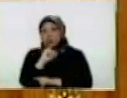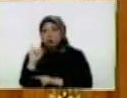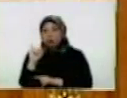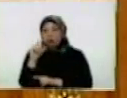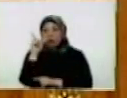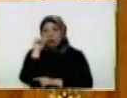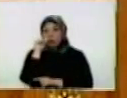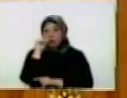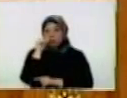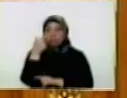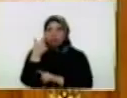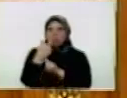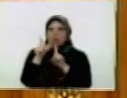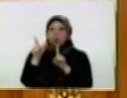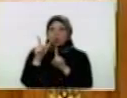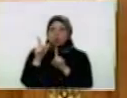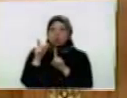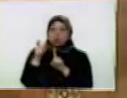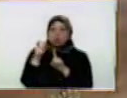Cipriano Castro,